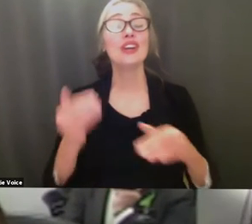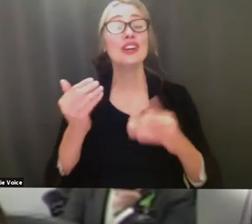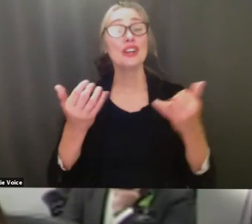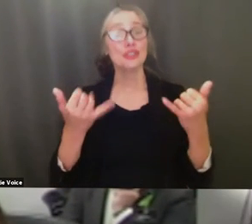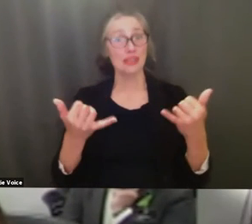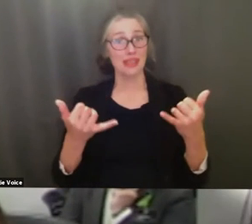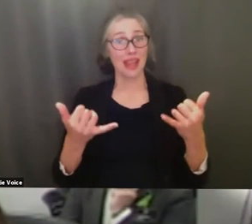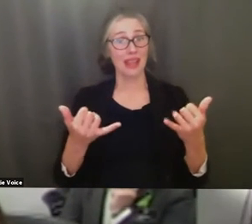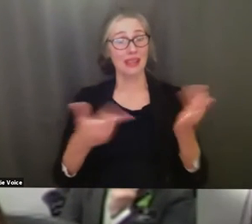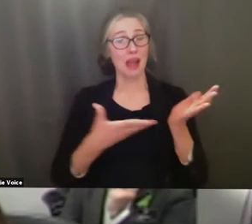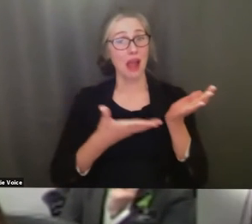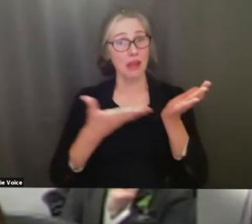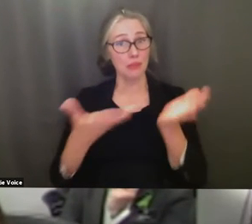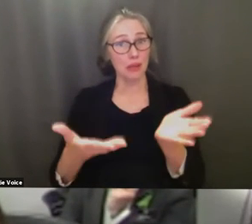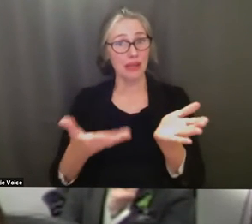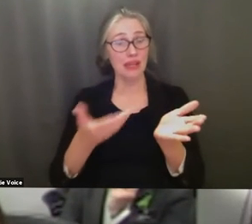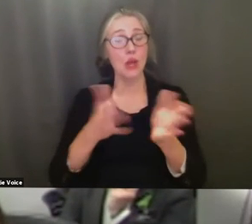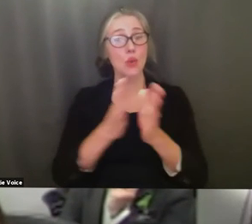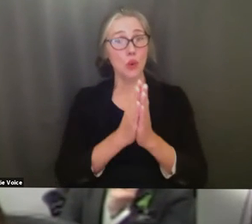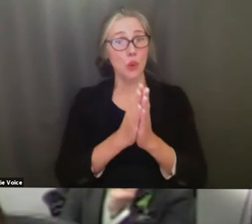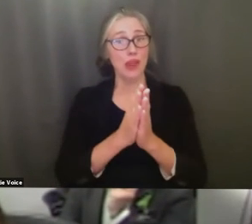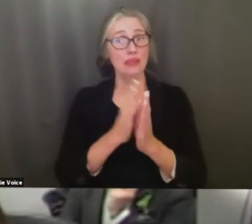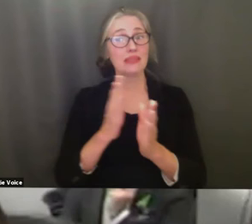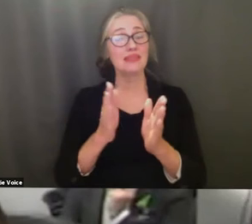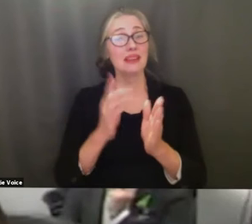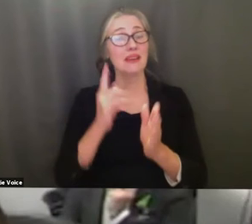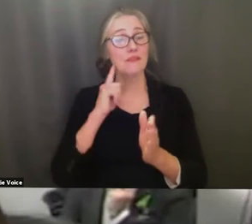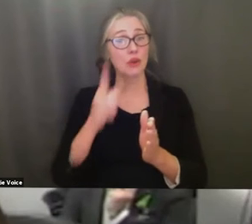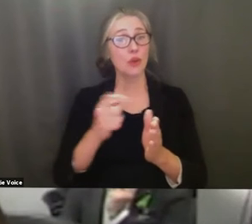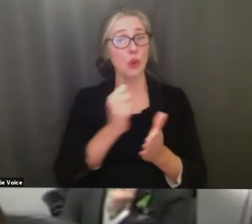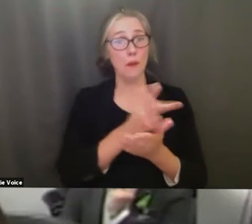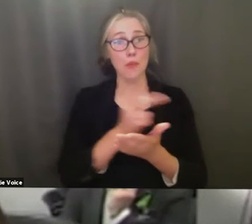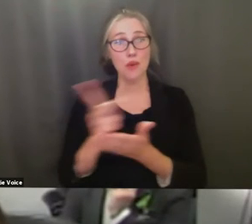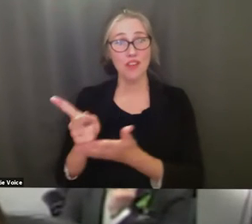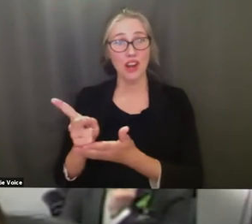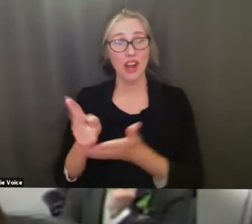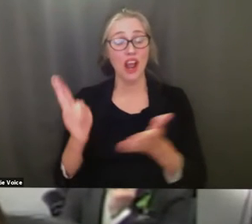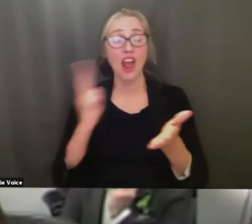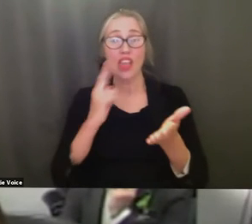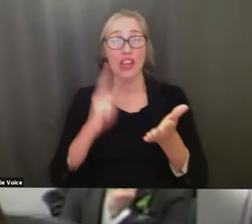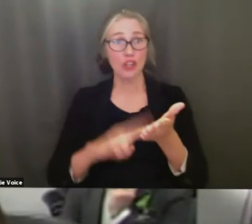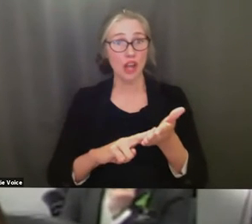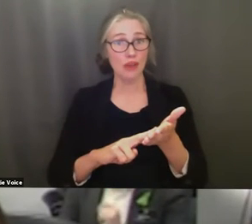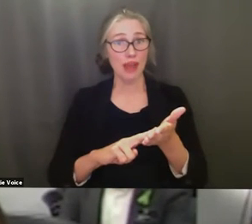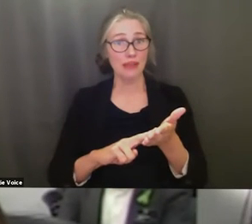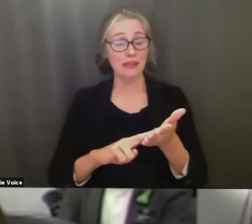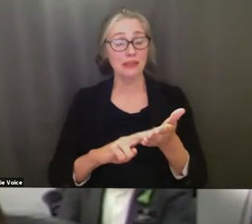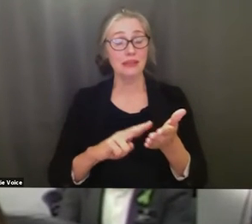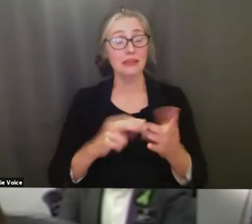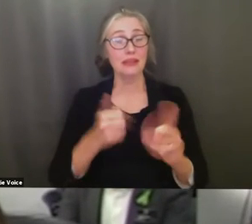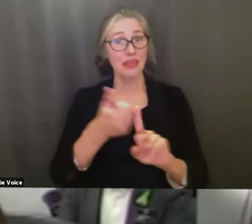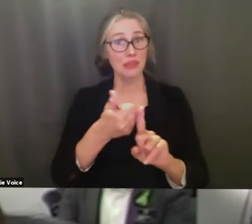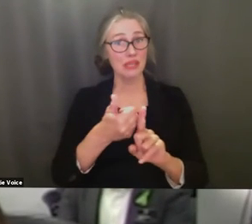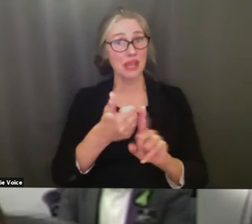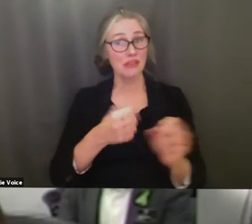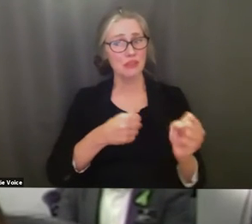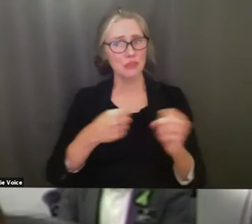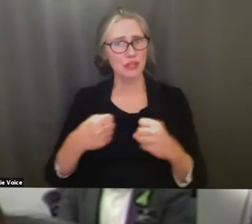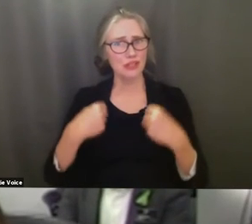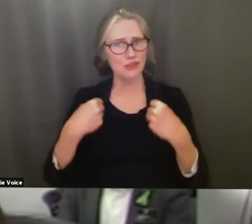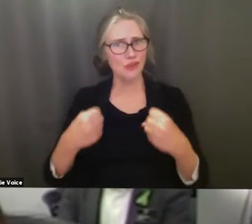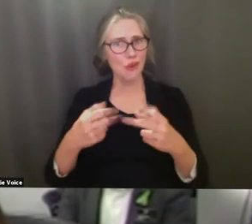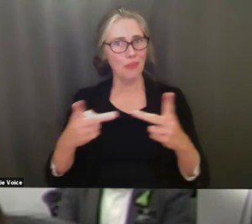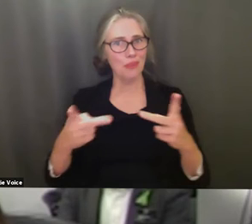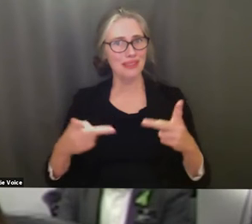Traigo ante ustedes esta noche distintas peticiones para su aprobación respecto a los contratos que nos van a